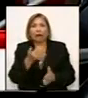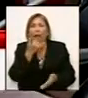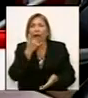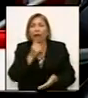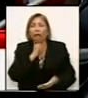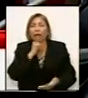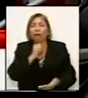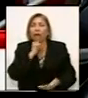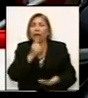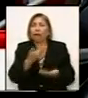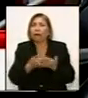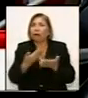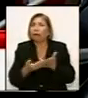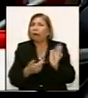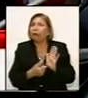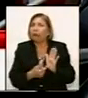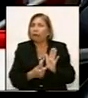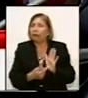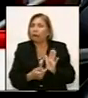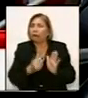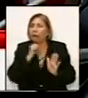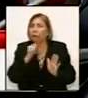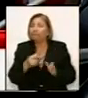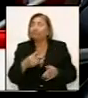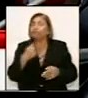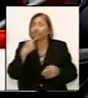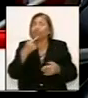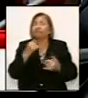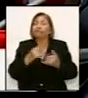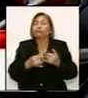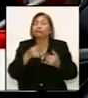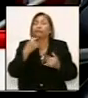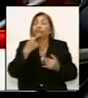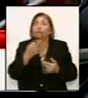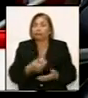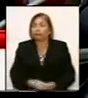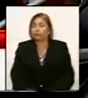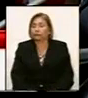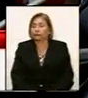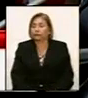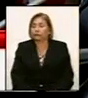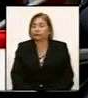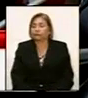audiencia. Entonces yo lo que quiero terminar diciendo, presidente, es lo siguiente.